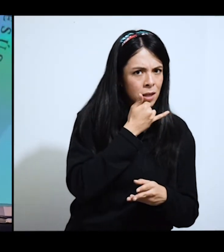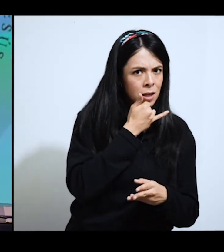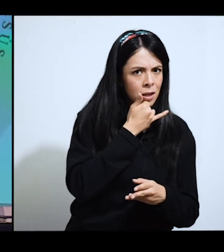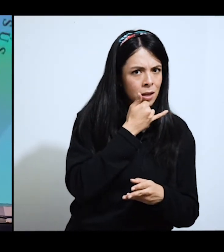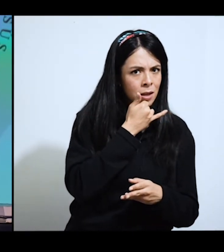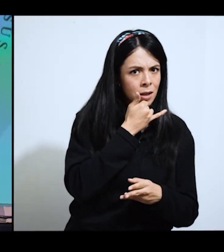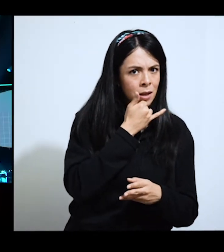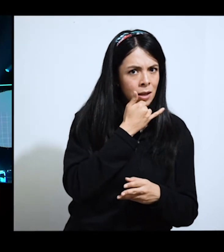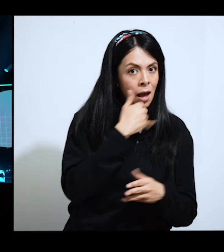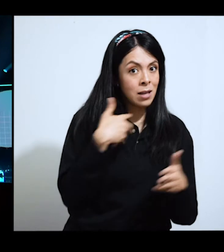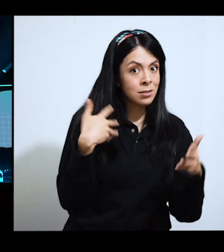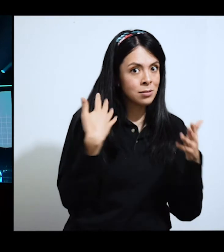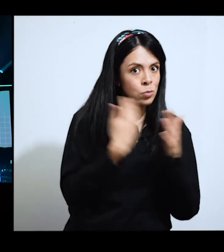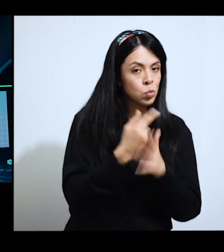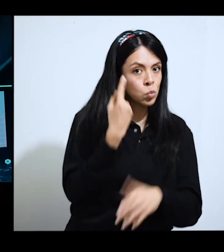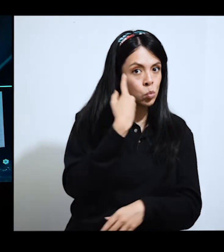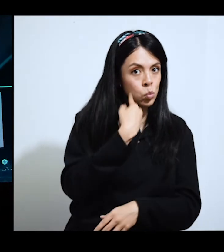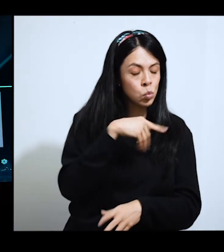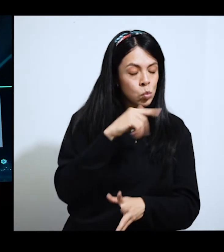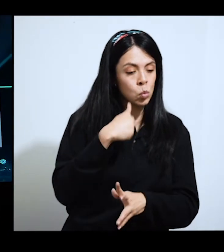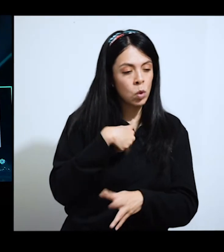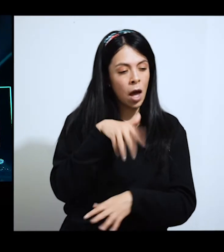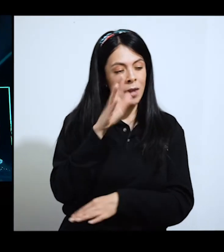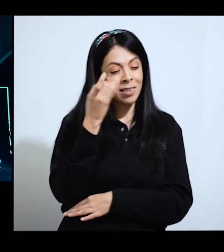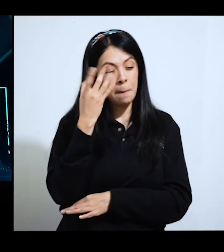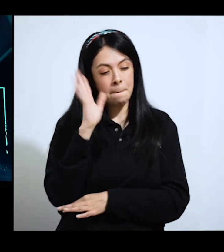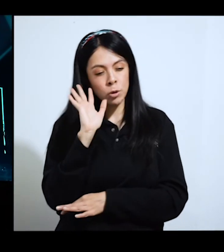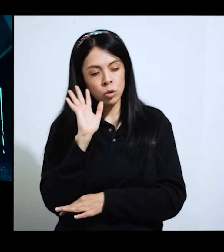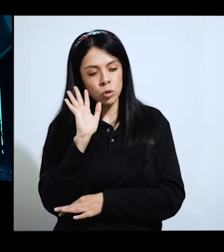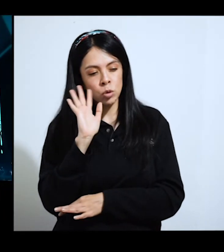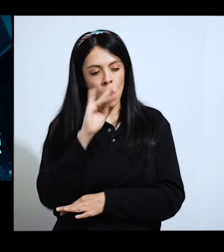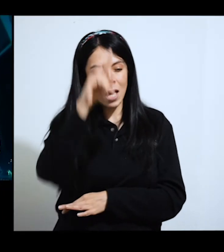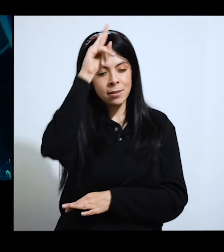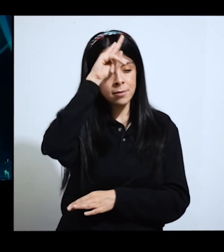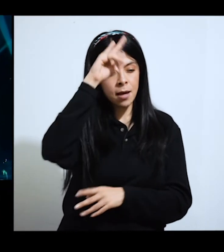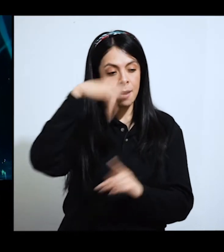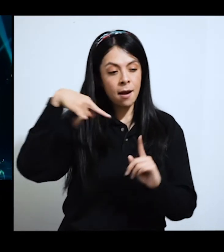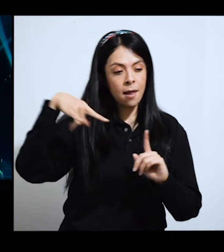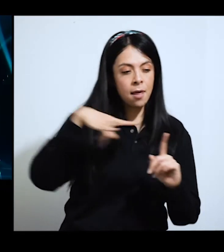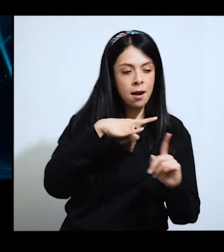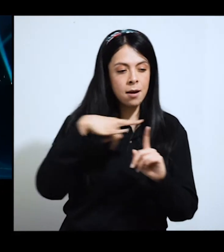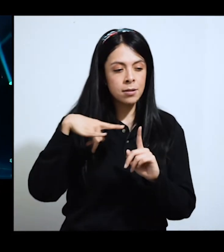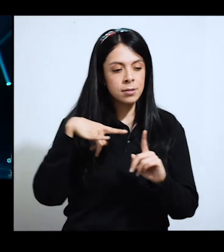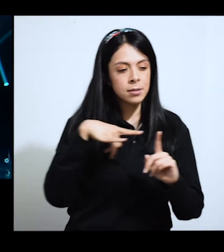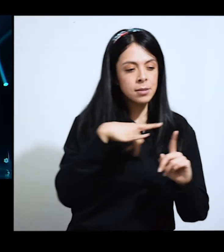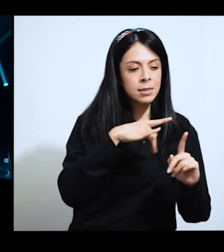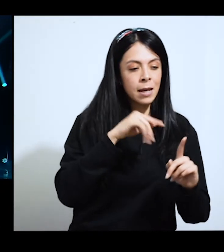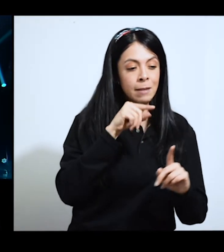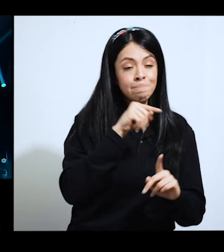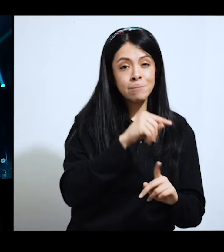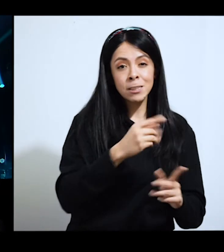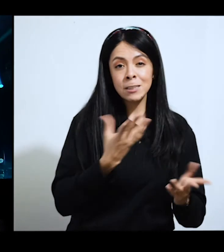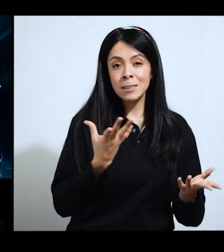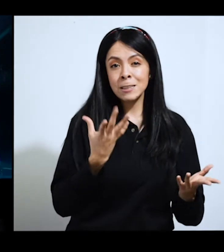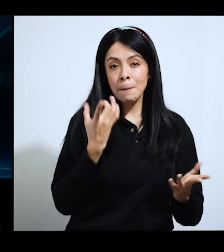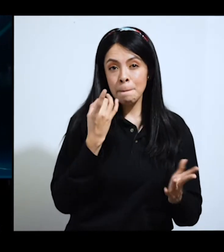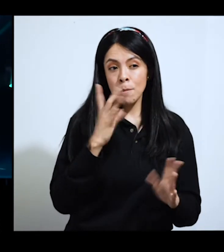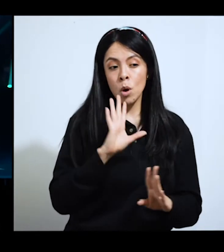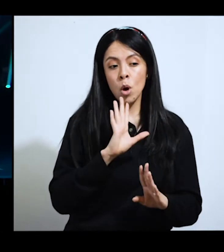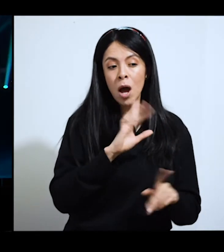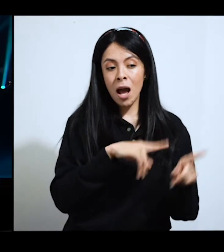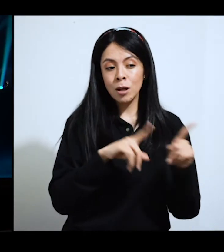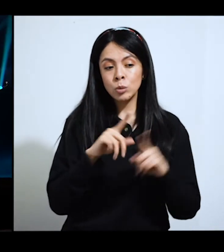finalmente consideró que quizás lo que estaba pasando con ellas, con esas personas, era que estaban